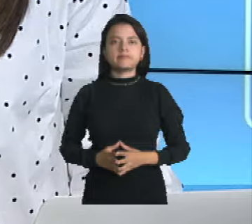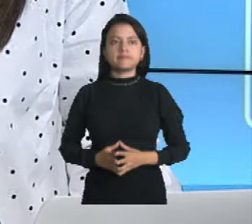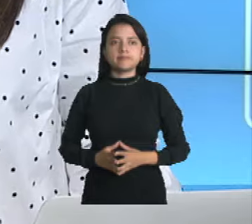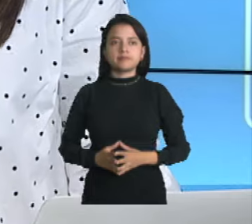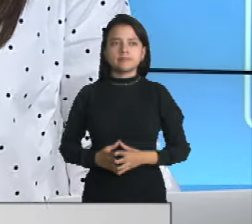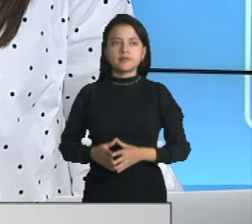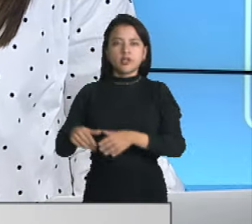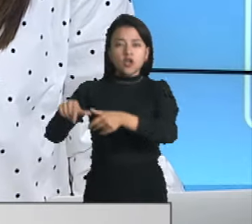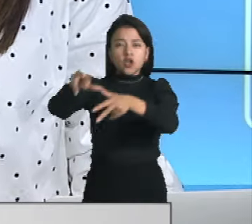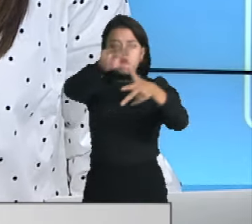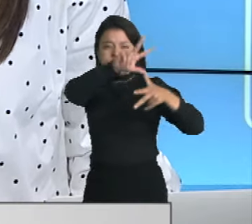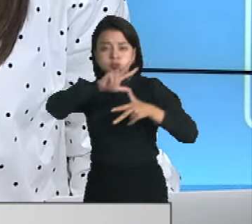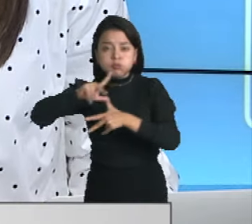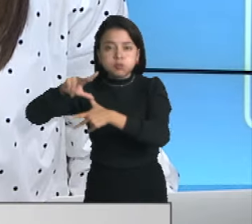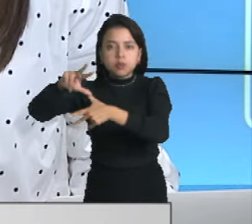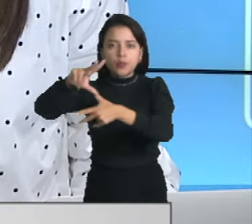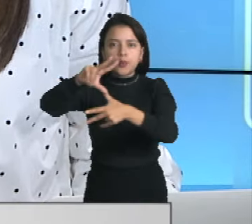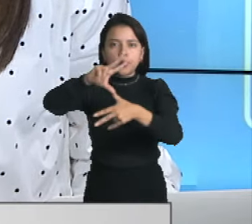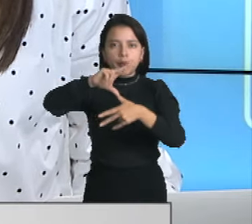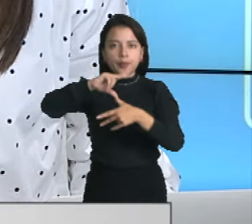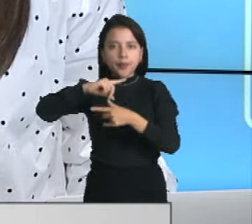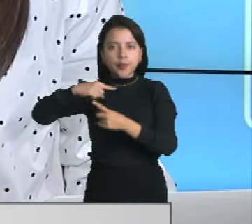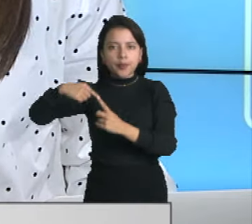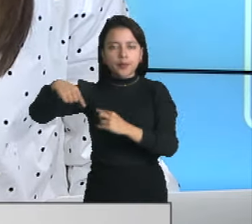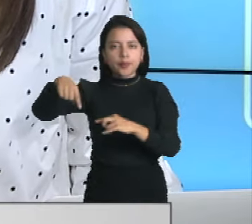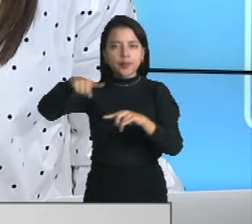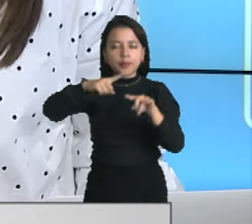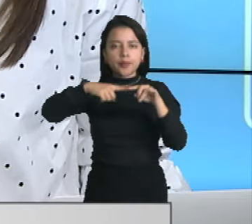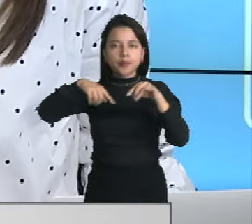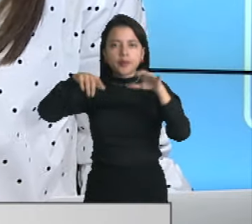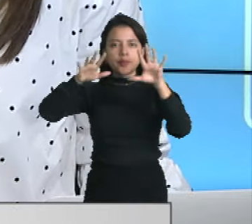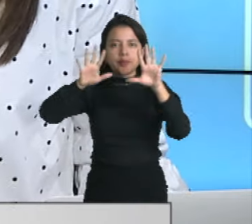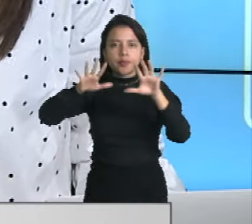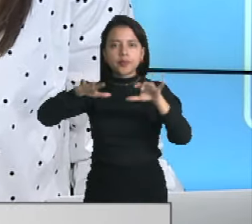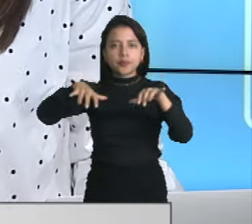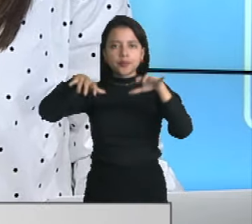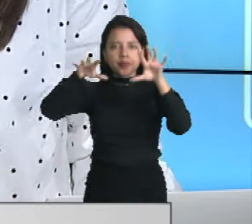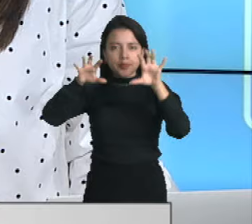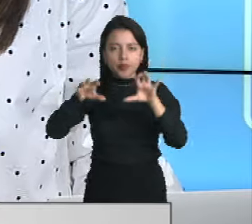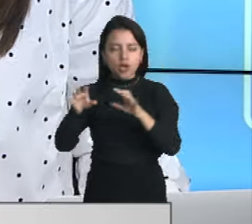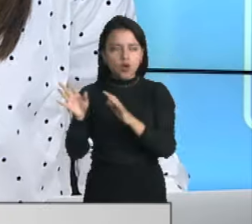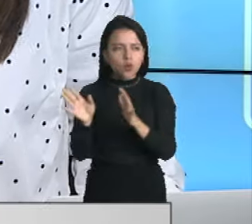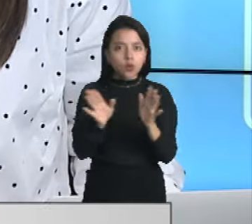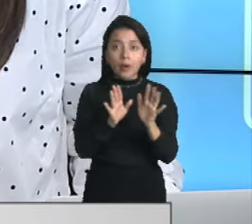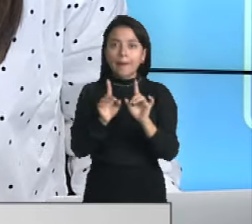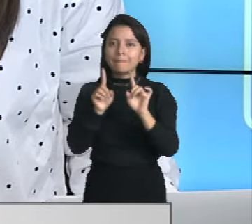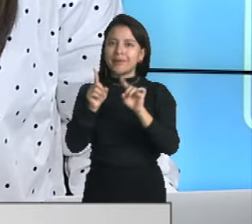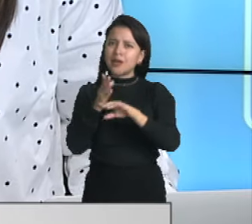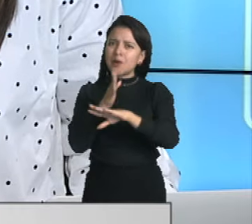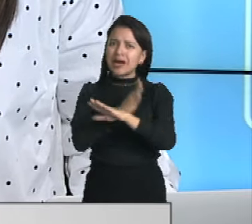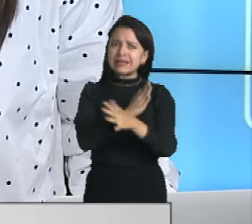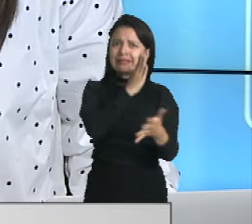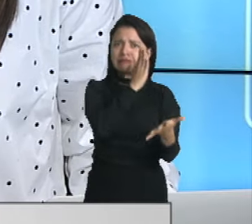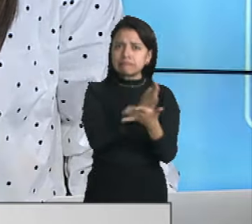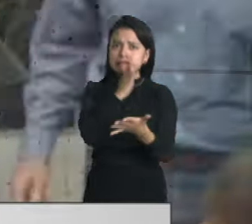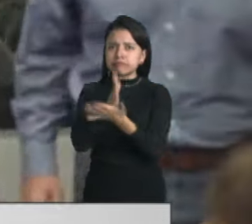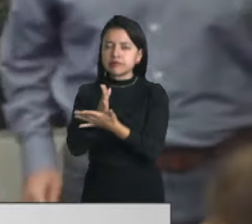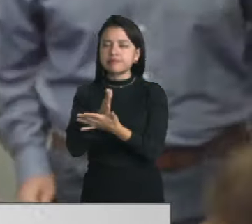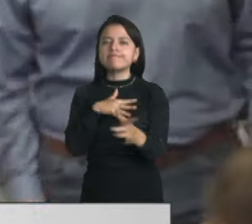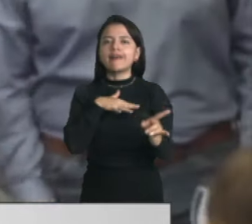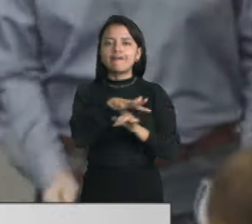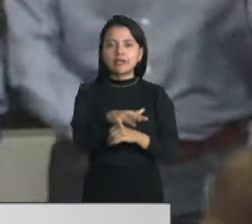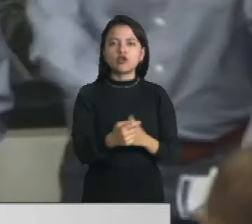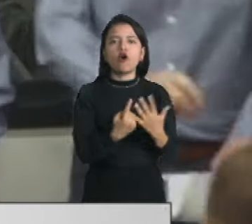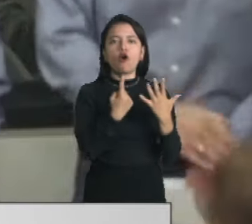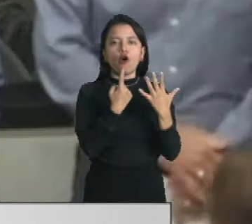Helen se debilita en las últimas horas y se convierte en tormenta tropical. Sin embargo, en su paso ha dejado 11 personas sin vida.